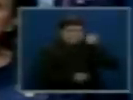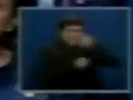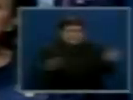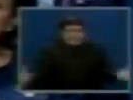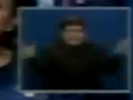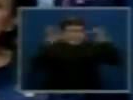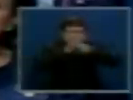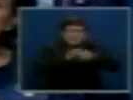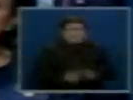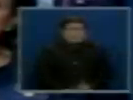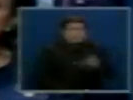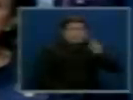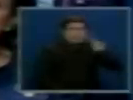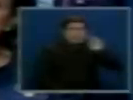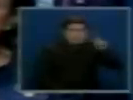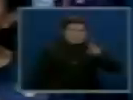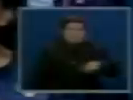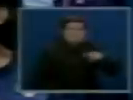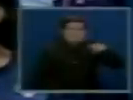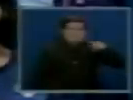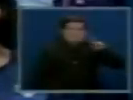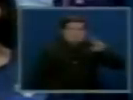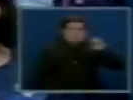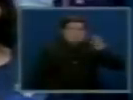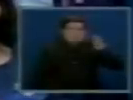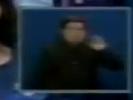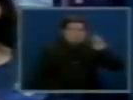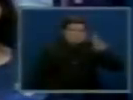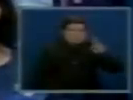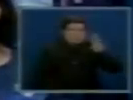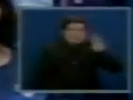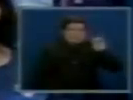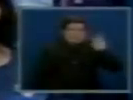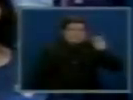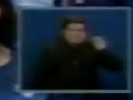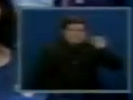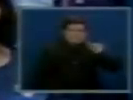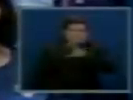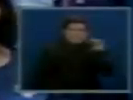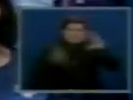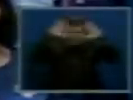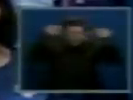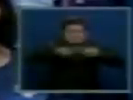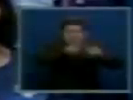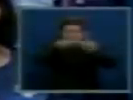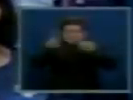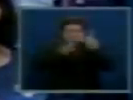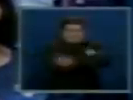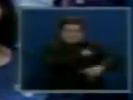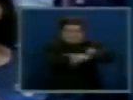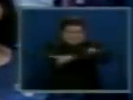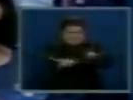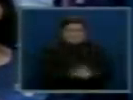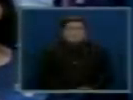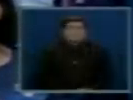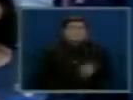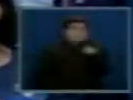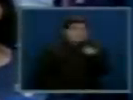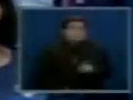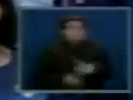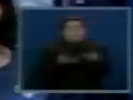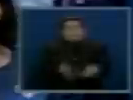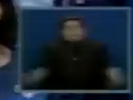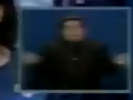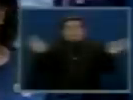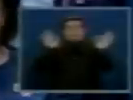entre COMEX, PROCOMER, VIXA y nuestras misiones y embajadas en el exterior resultará vital.